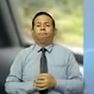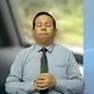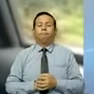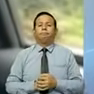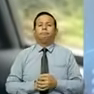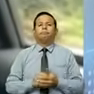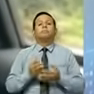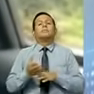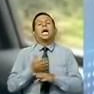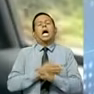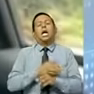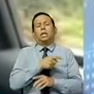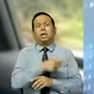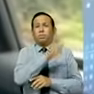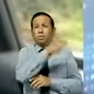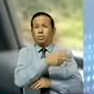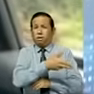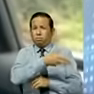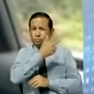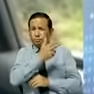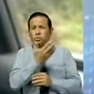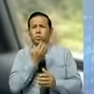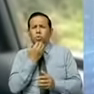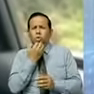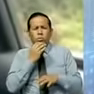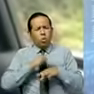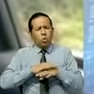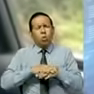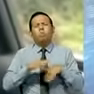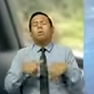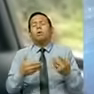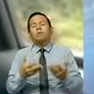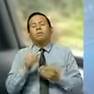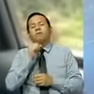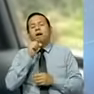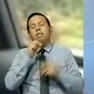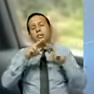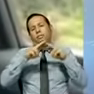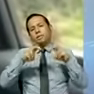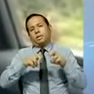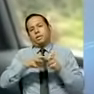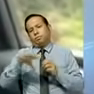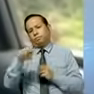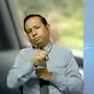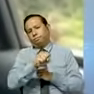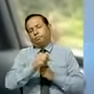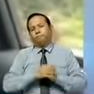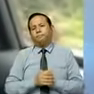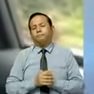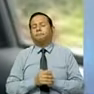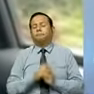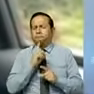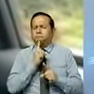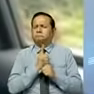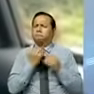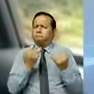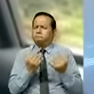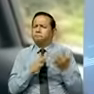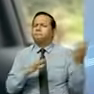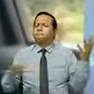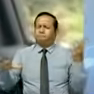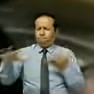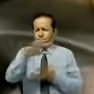sicariato. La motivación todavía está por determinarse, pero efectivamente responde a violencia criminal dentro de